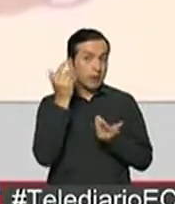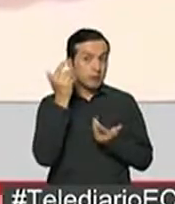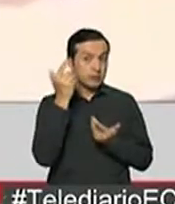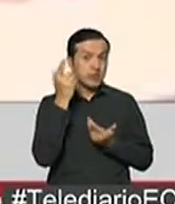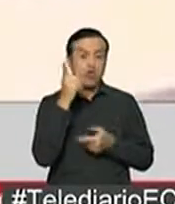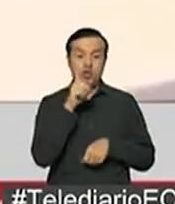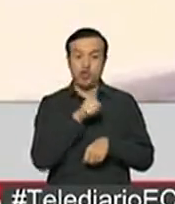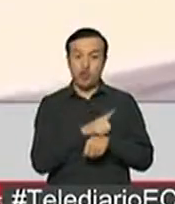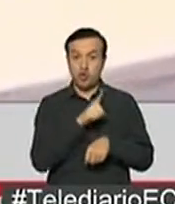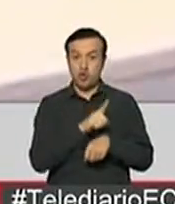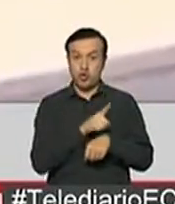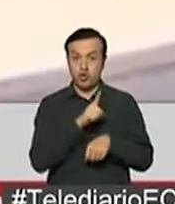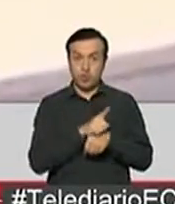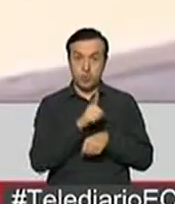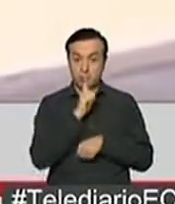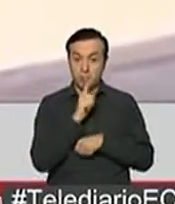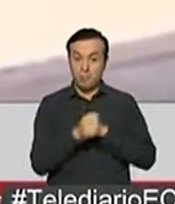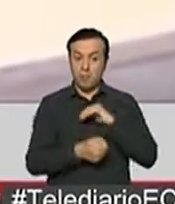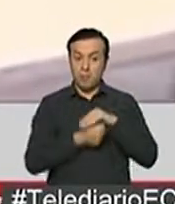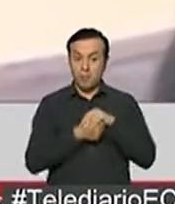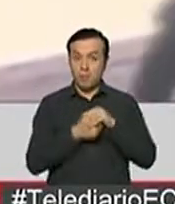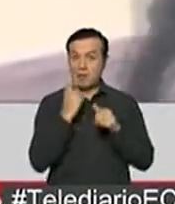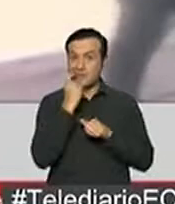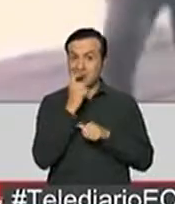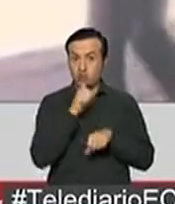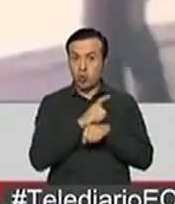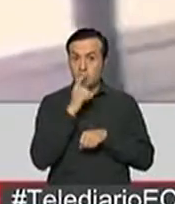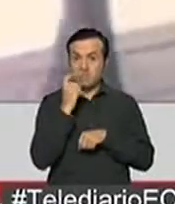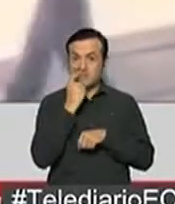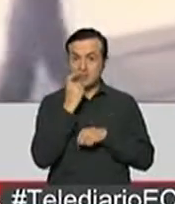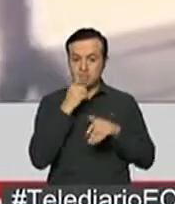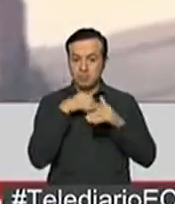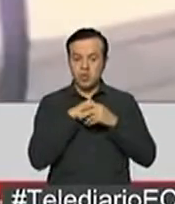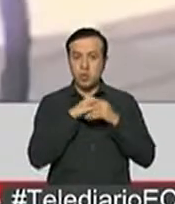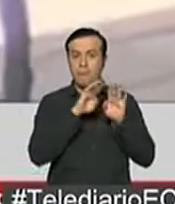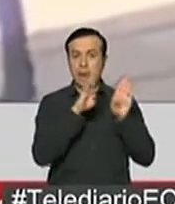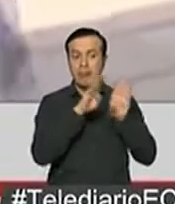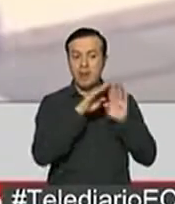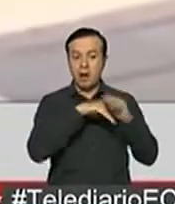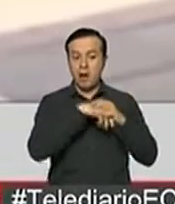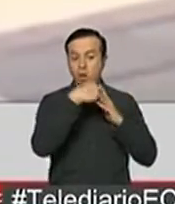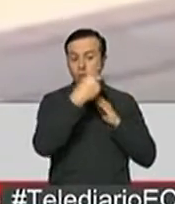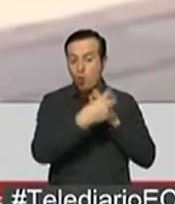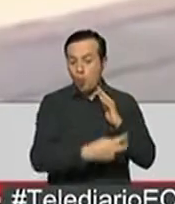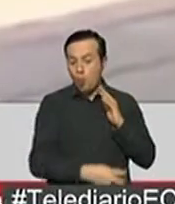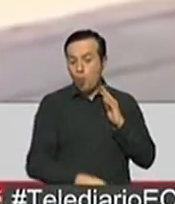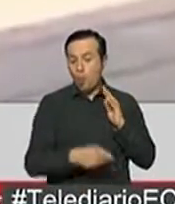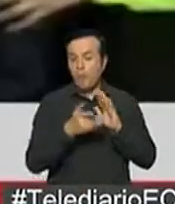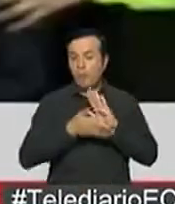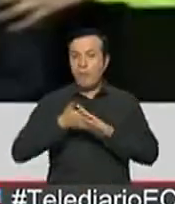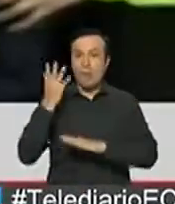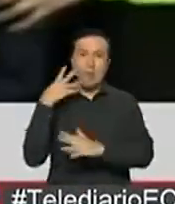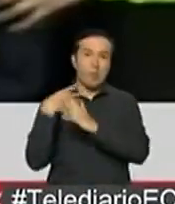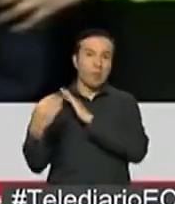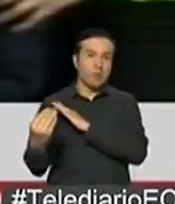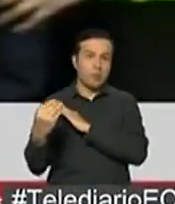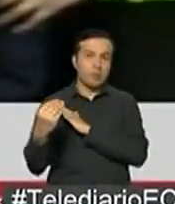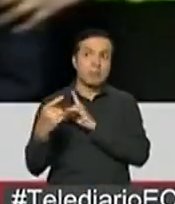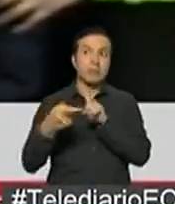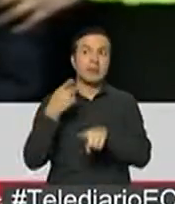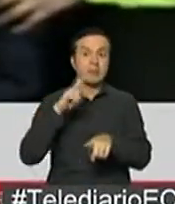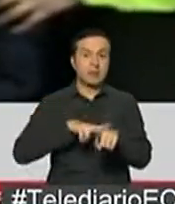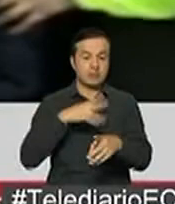de una cuerda desde la ventana de un consultorio odontológico durante un permiso médico en el norte de bogotá su primera detención